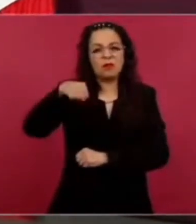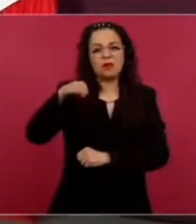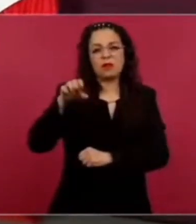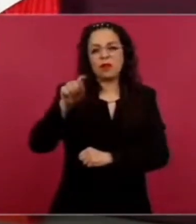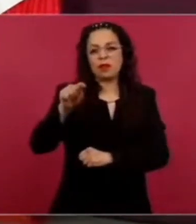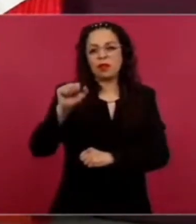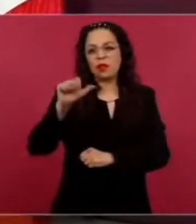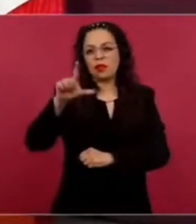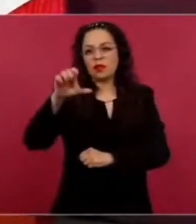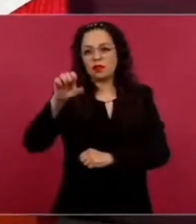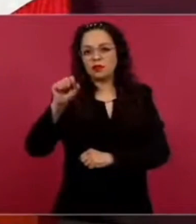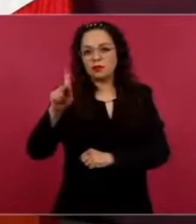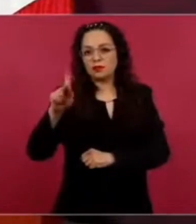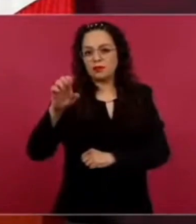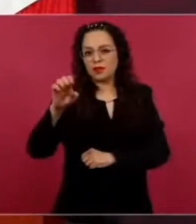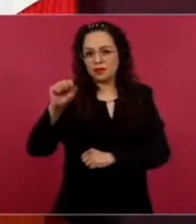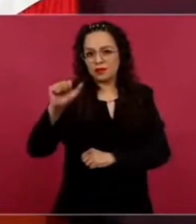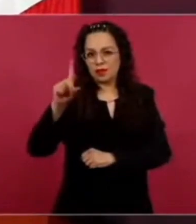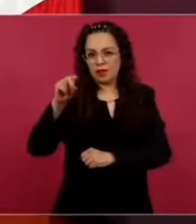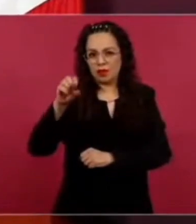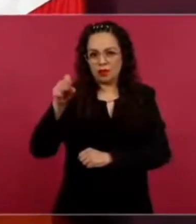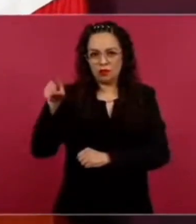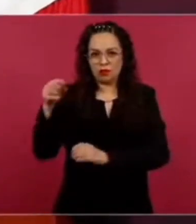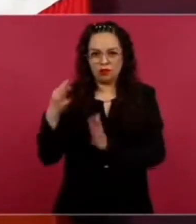y otras sustancias.